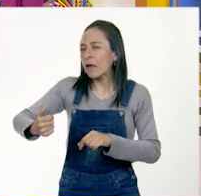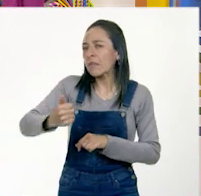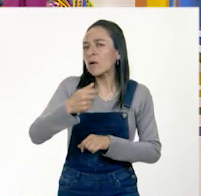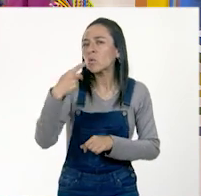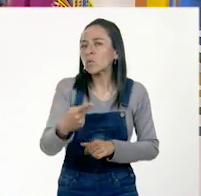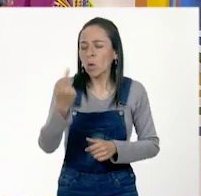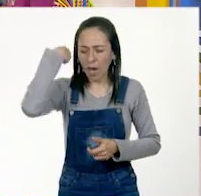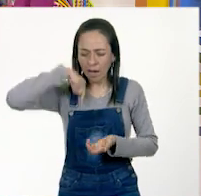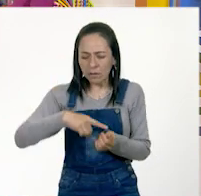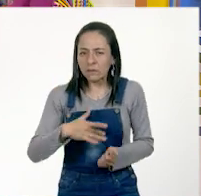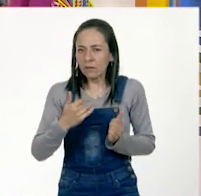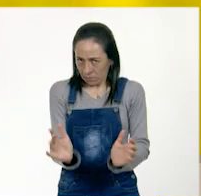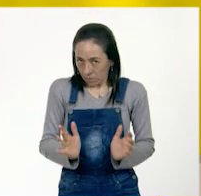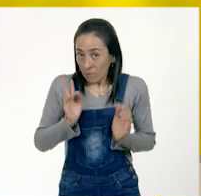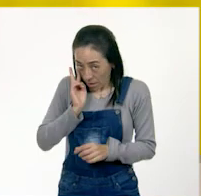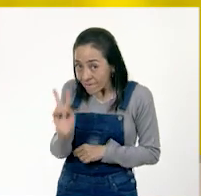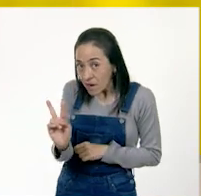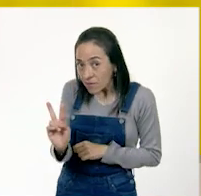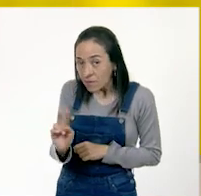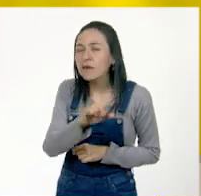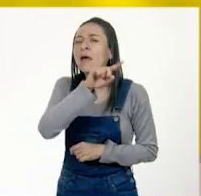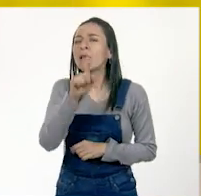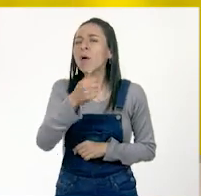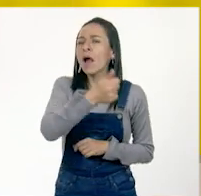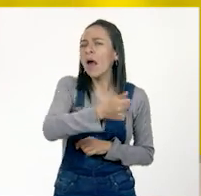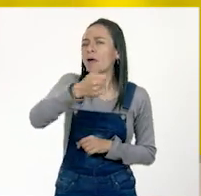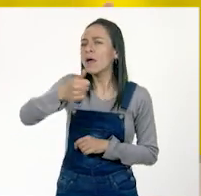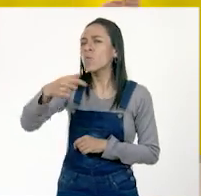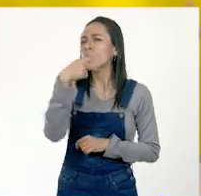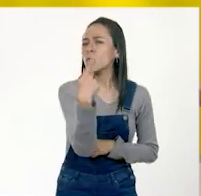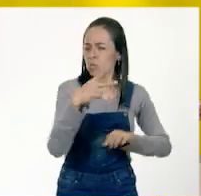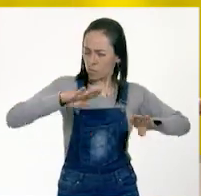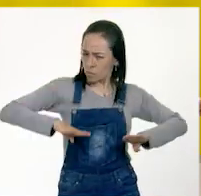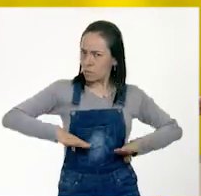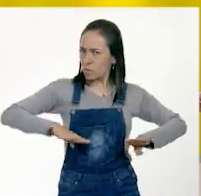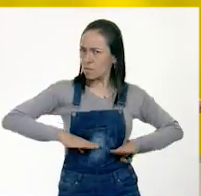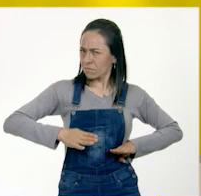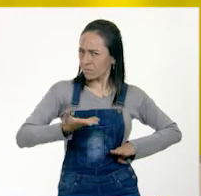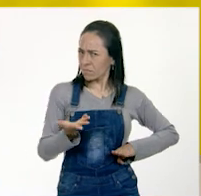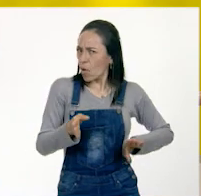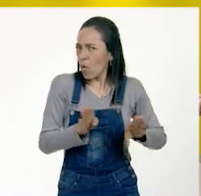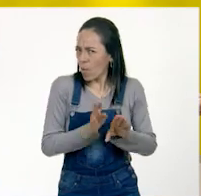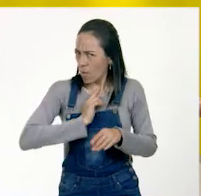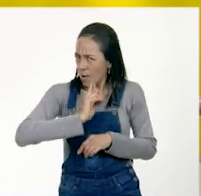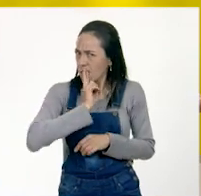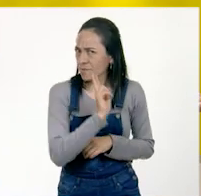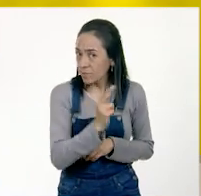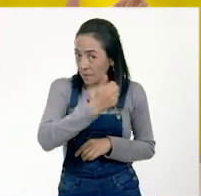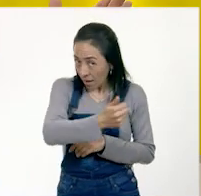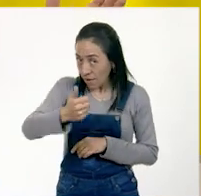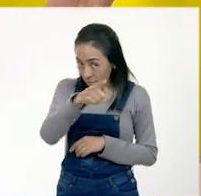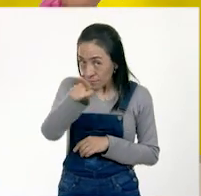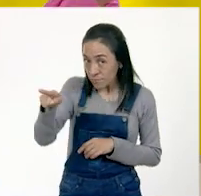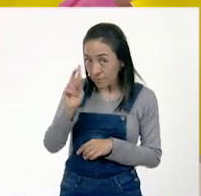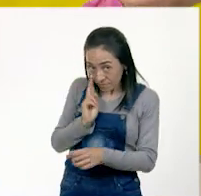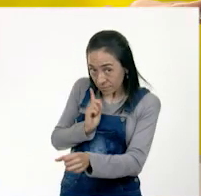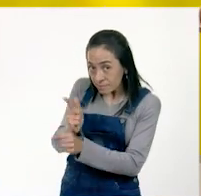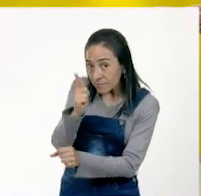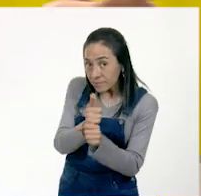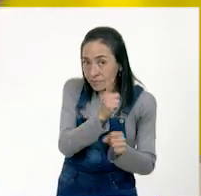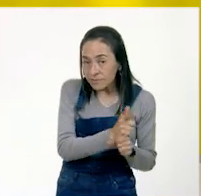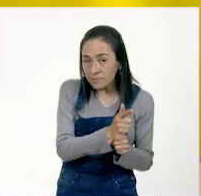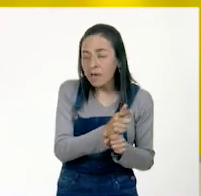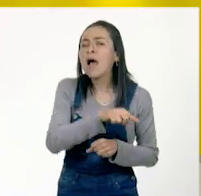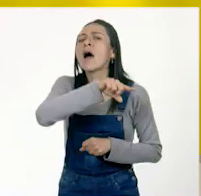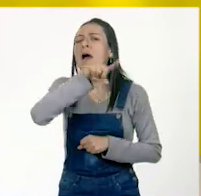¿Observaron las diferentes formas de reaccionar ante la sorpresa en cada uno de nosotros? ¿Se dieron cuenta cómo las